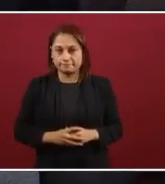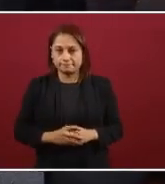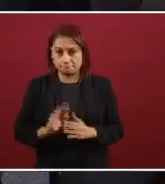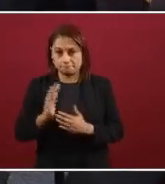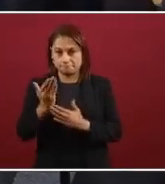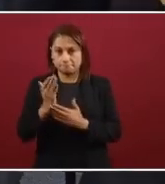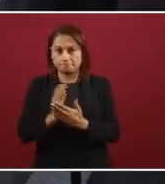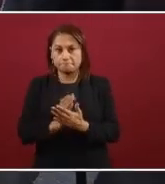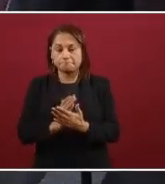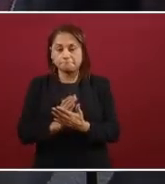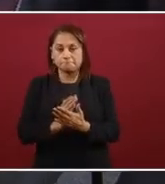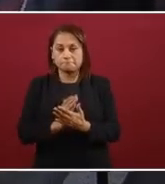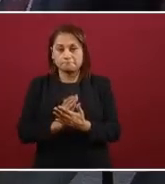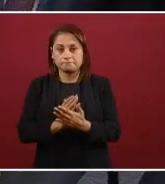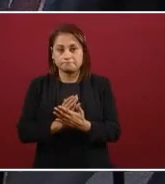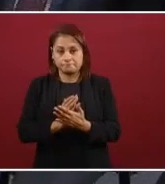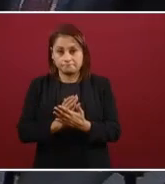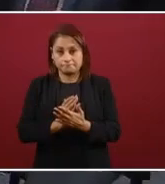¿sí? Así está,